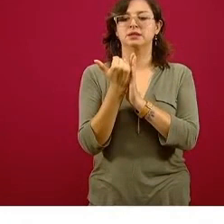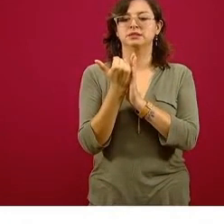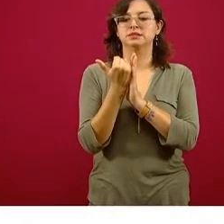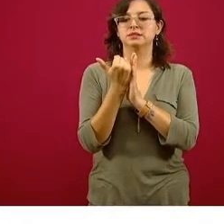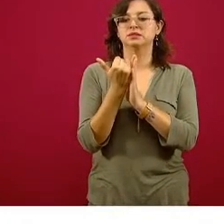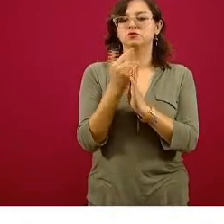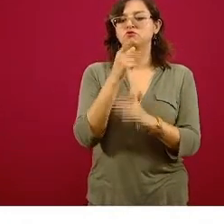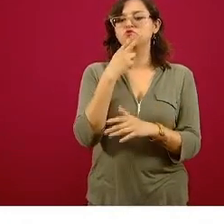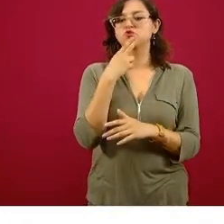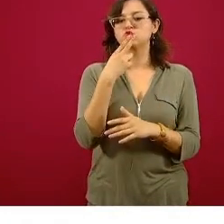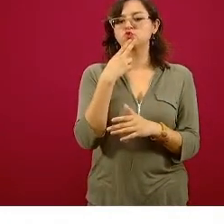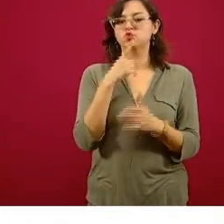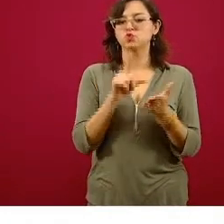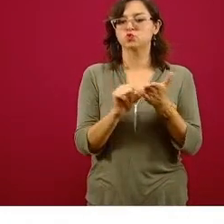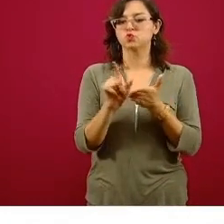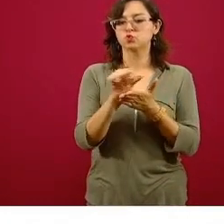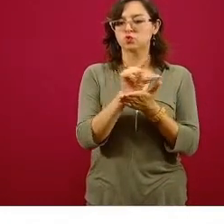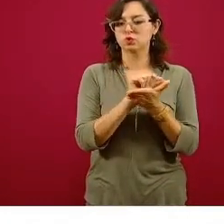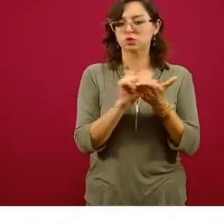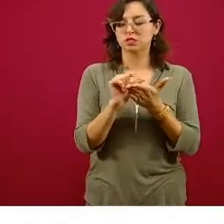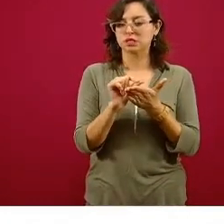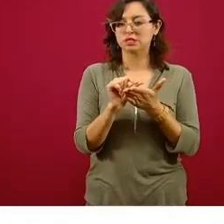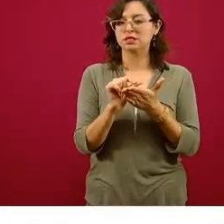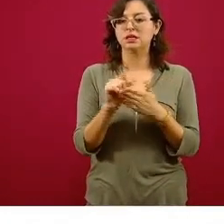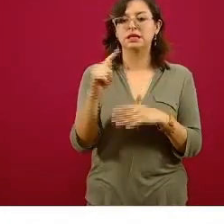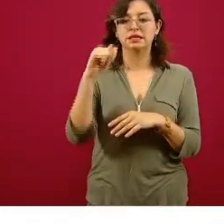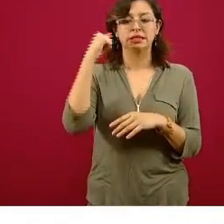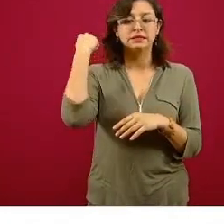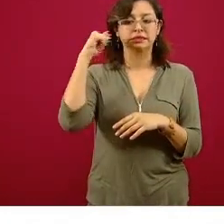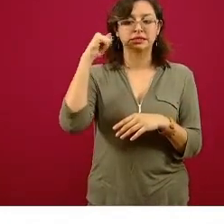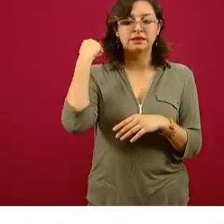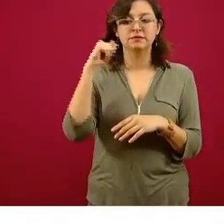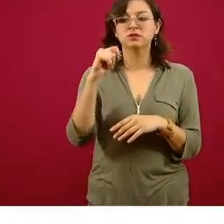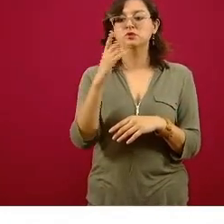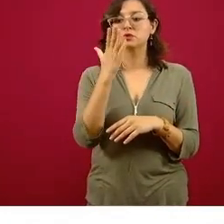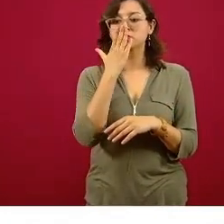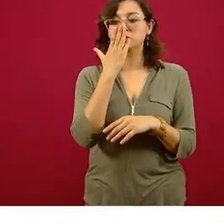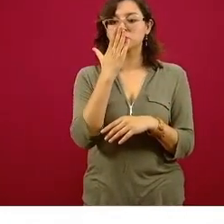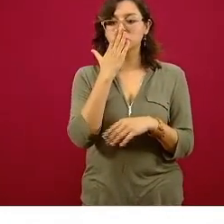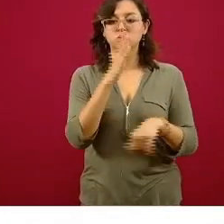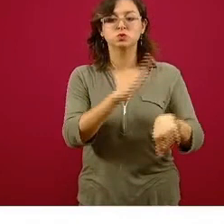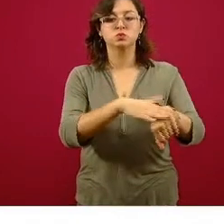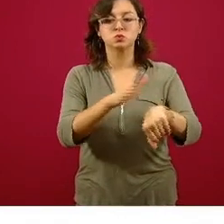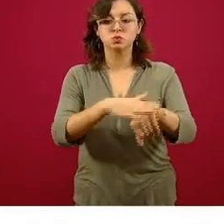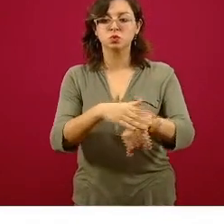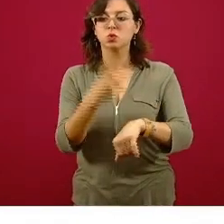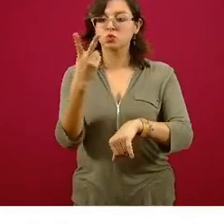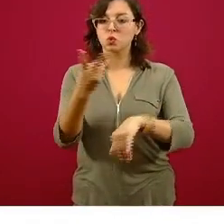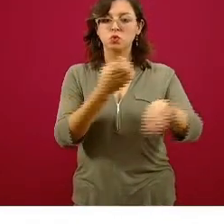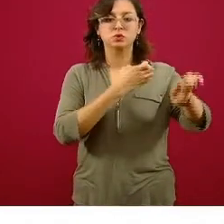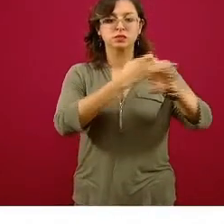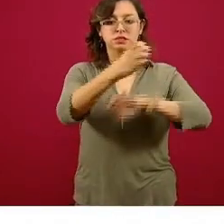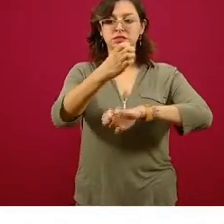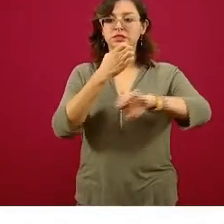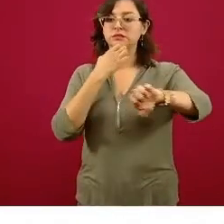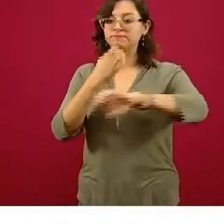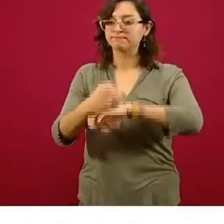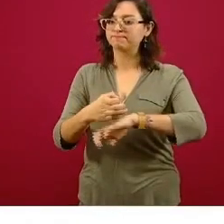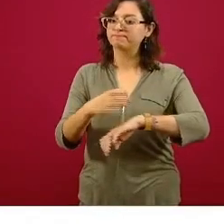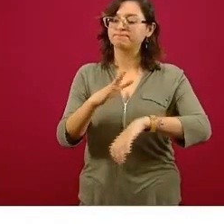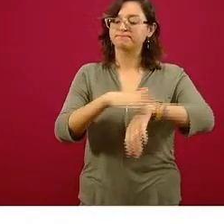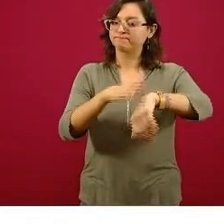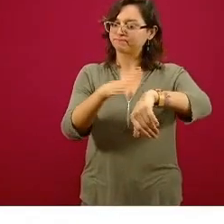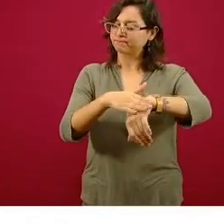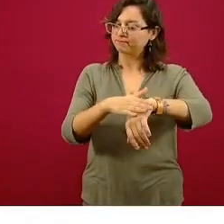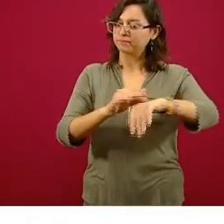de Twitter, tanto en Tabasco como en Sonora, llamado a estos 2 estados para poder disminuir más